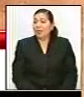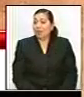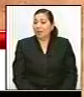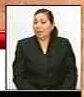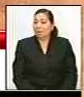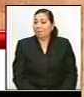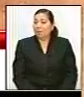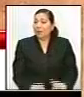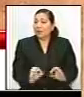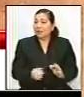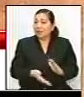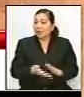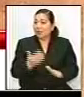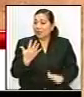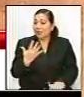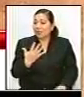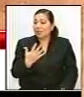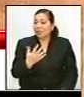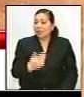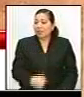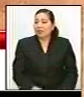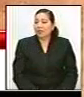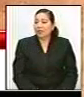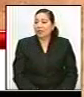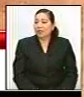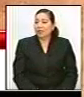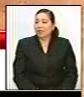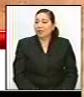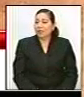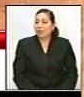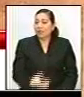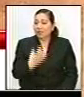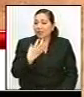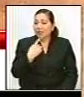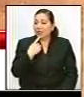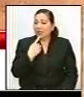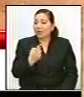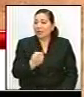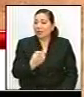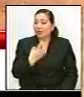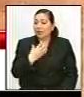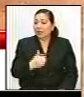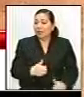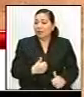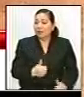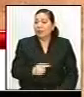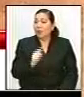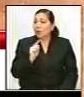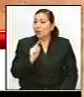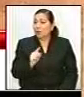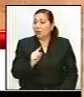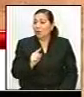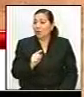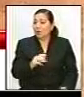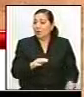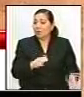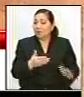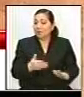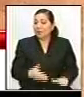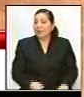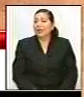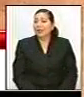Pero si tú siempre te vas a las 5 de la mañana, no, mujer. Esos aparatos que tienes acá te están dando vida porque tú ya estabas muerta